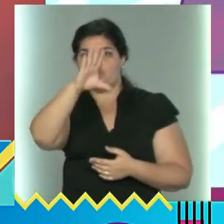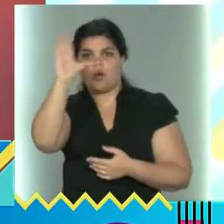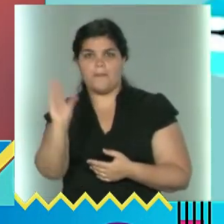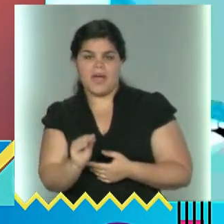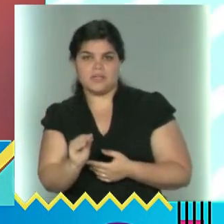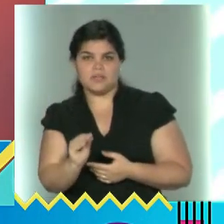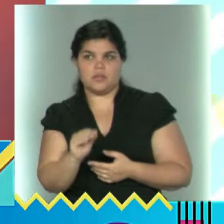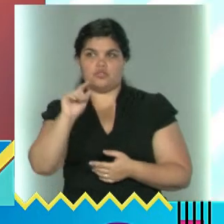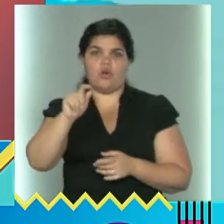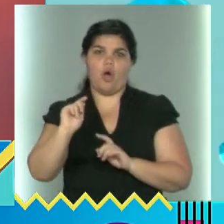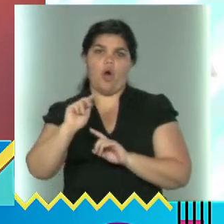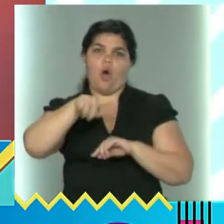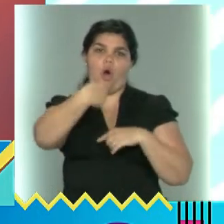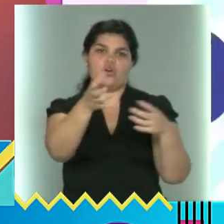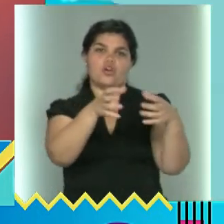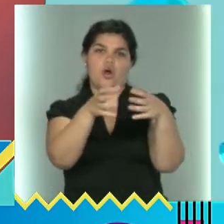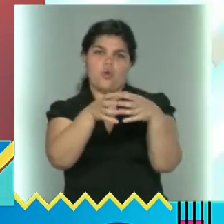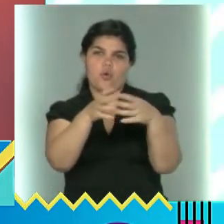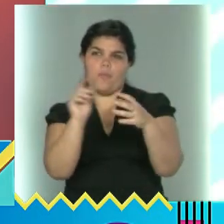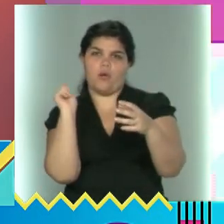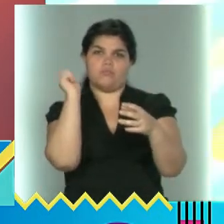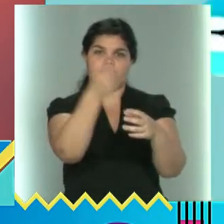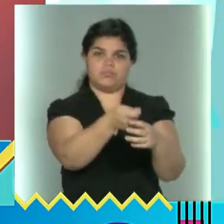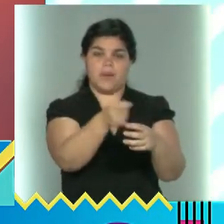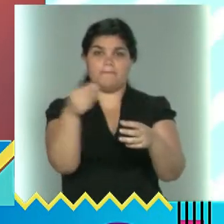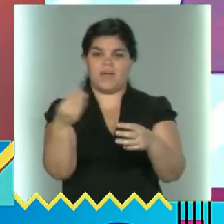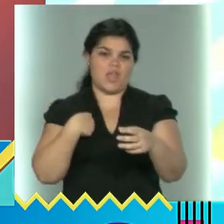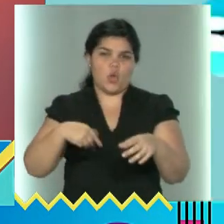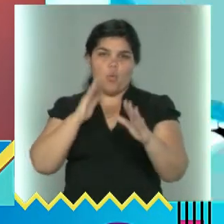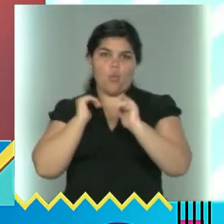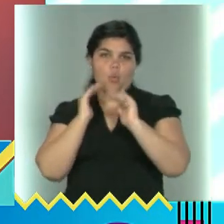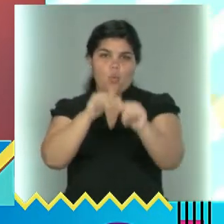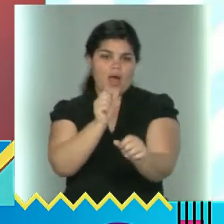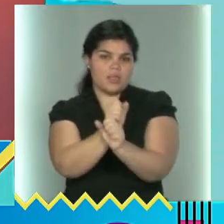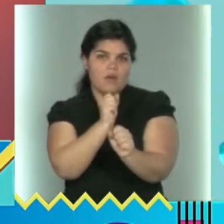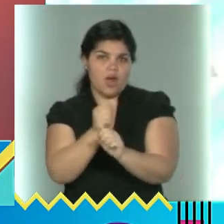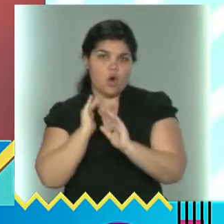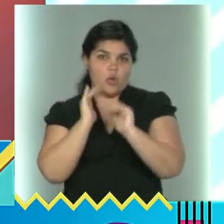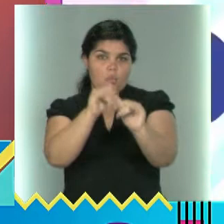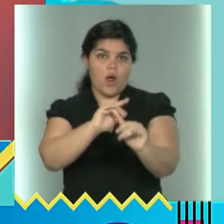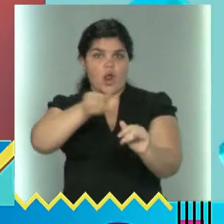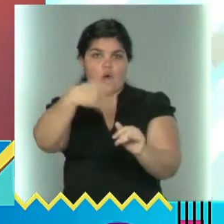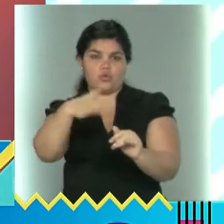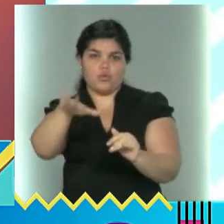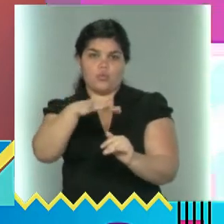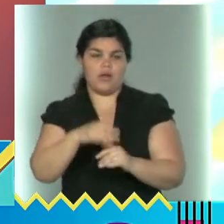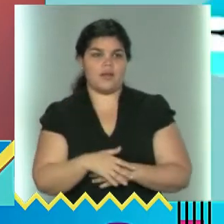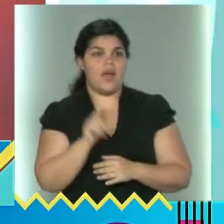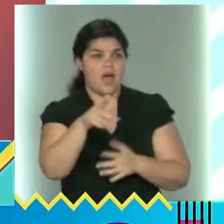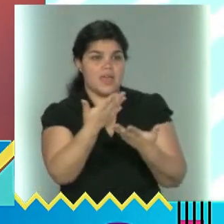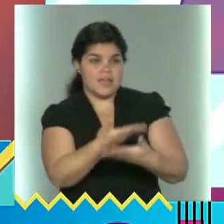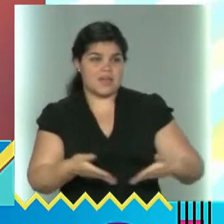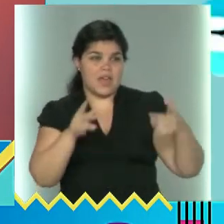de derivarlos a otras comunidades y otras personas que hacen lo mismo que yo, para que los puedan ayudar, ¿no? Se empiezan a generar